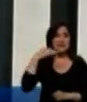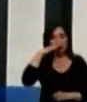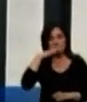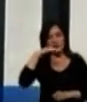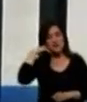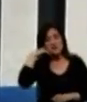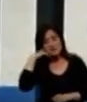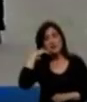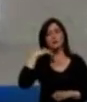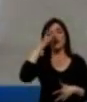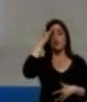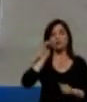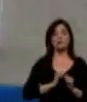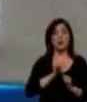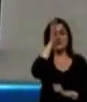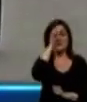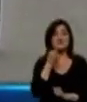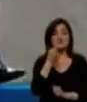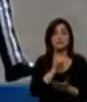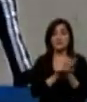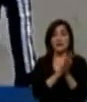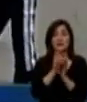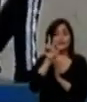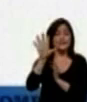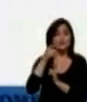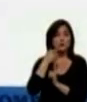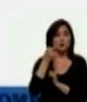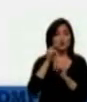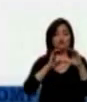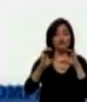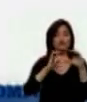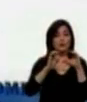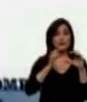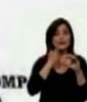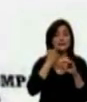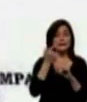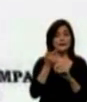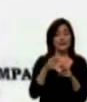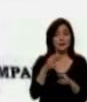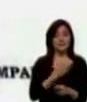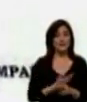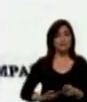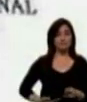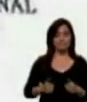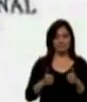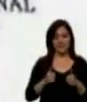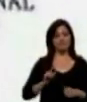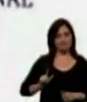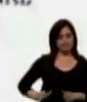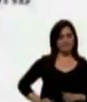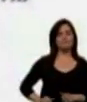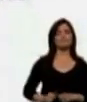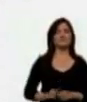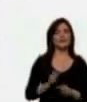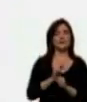hospital no se ha pronunciado. Quien sí lo hizo fue el movimiento Alianza País, que a través de un comunicado señala que el expresidente se encuentra bien de salud y que